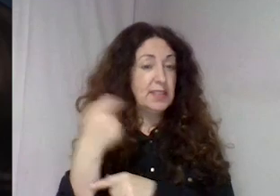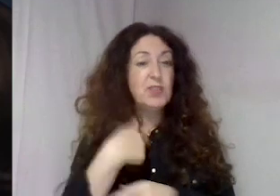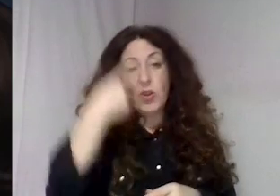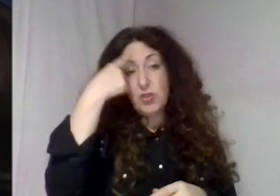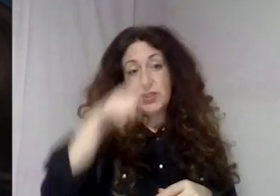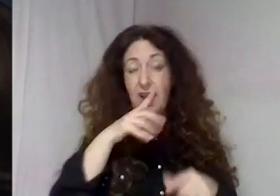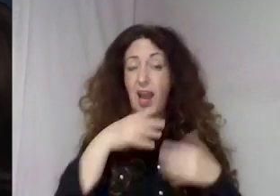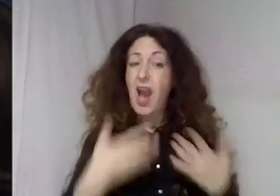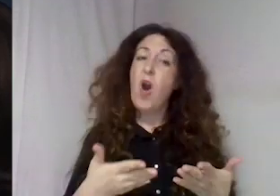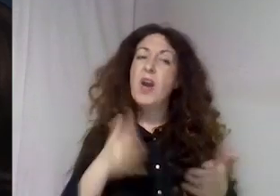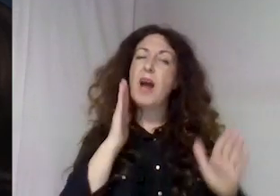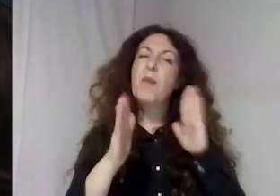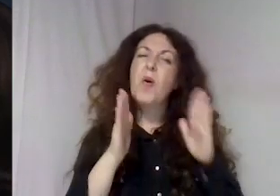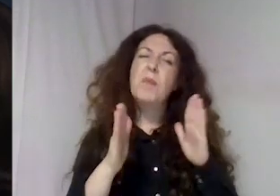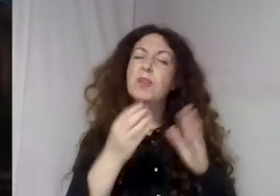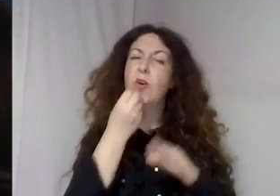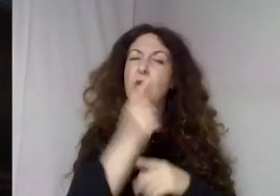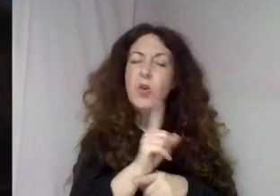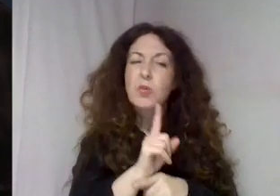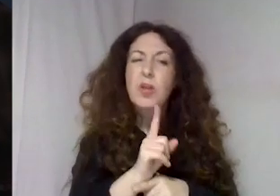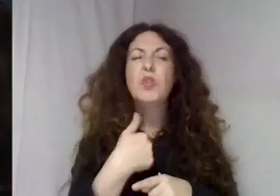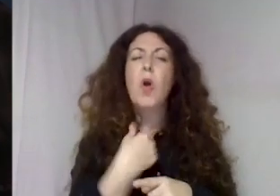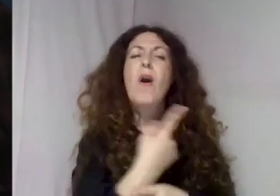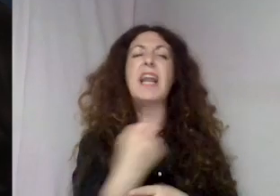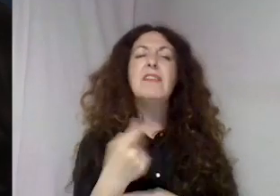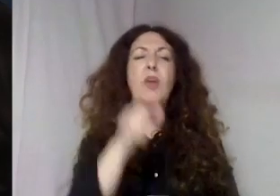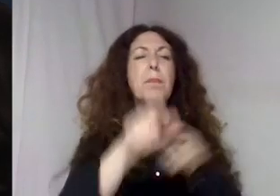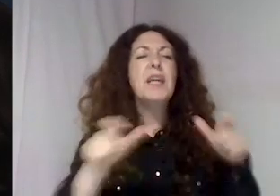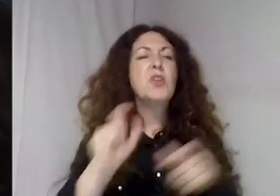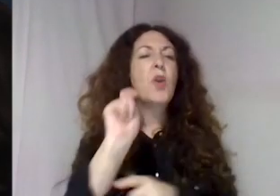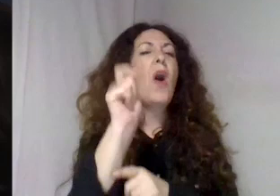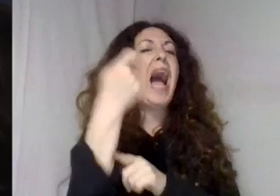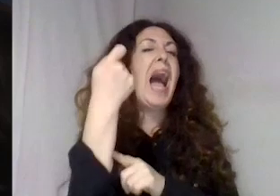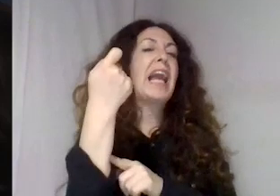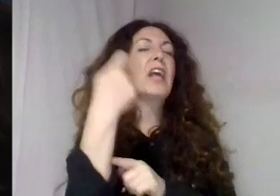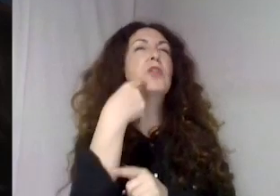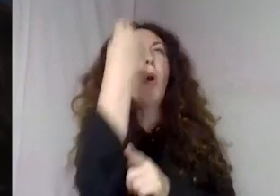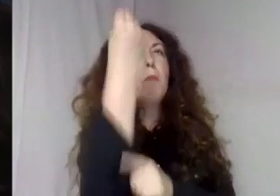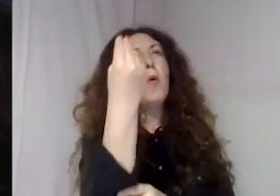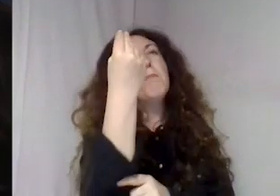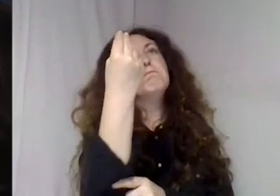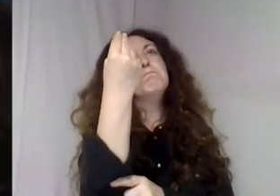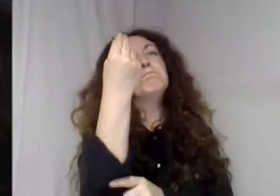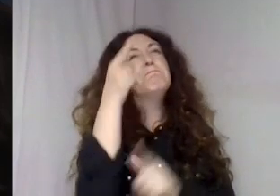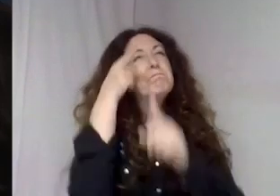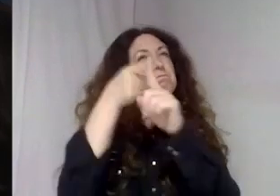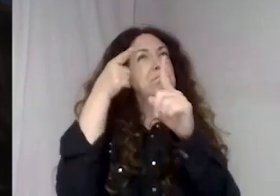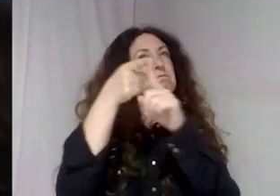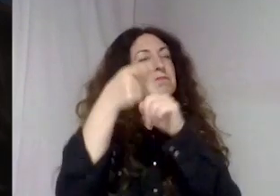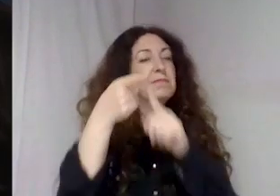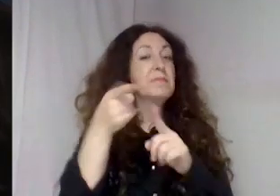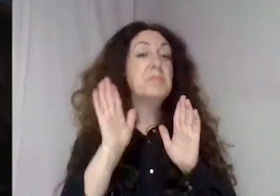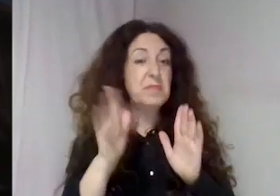escucha atenta de los ponentes. Pero, bueno, yo no quiero renunciar a la palabra genio, aunque